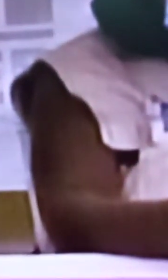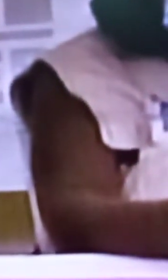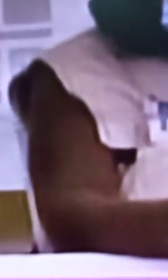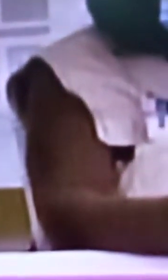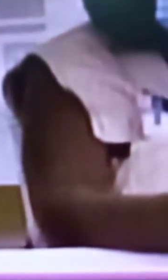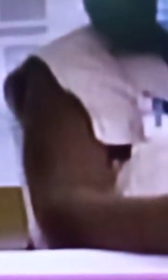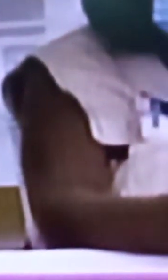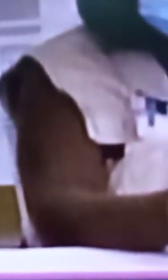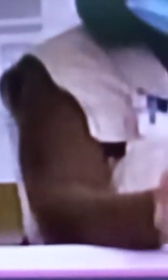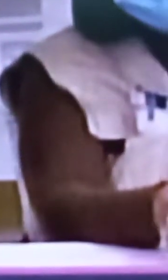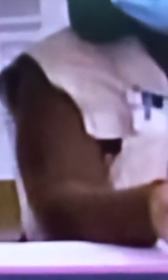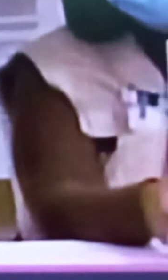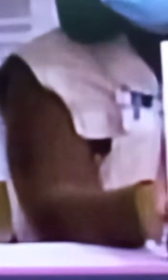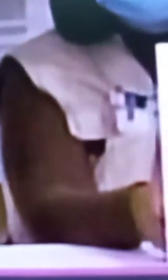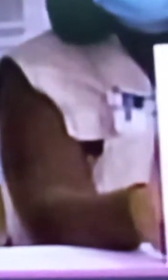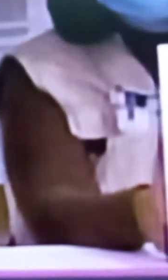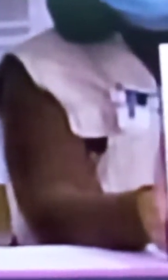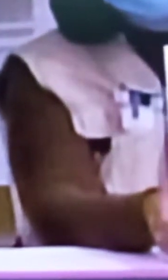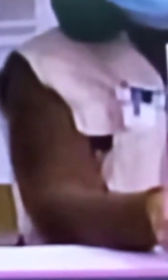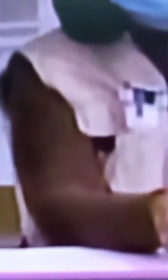noviembre.